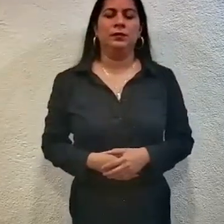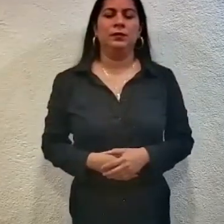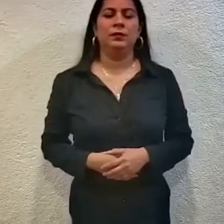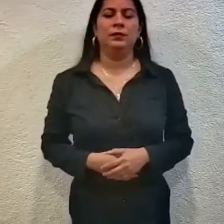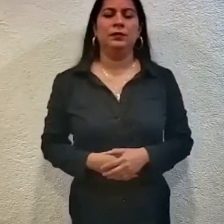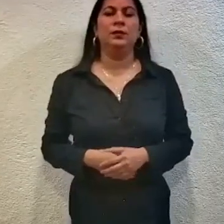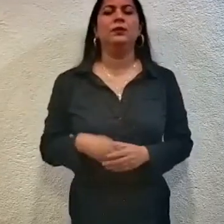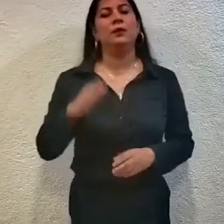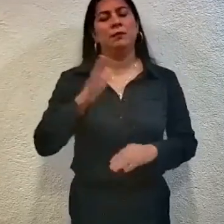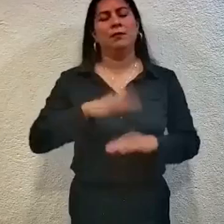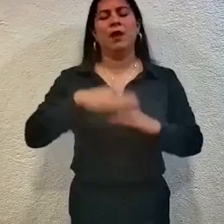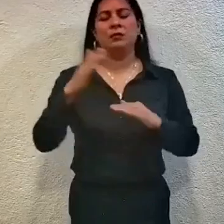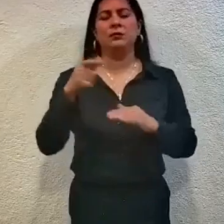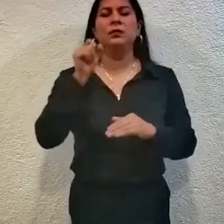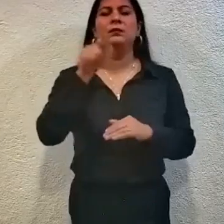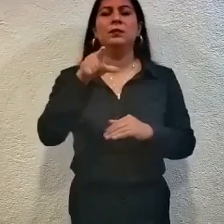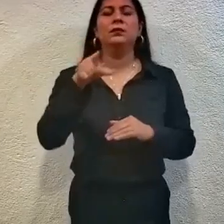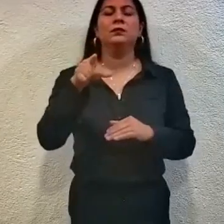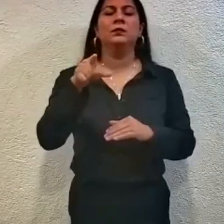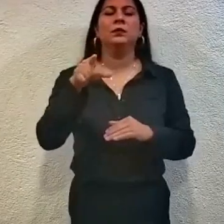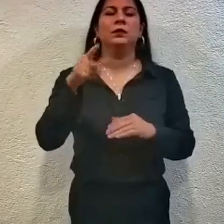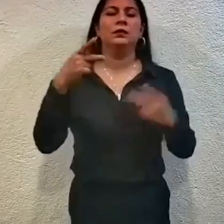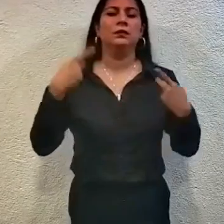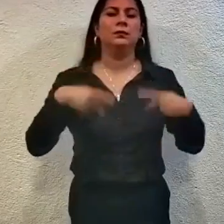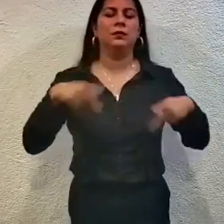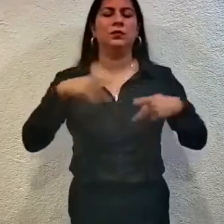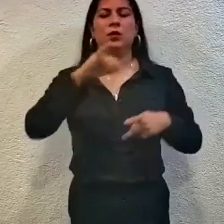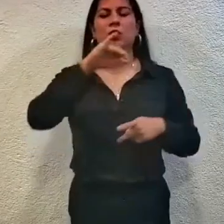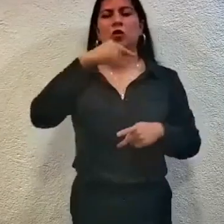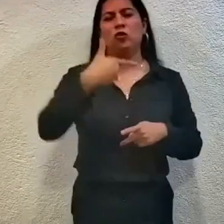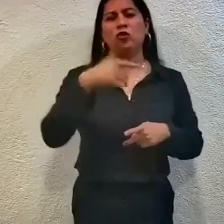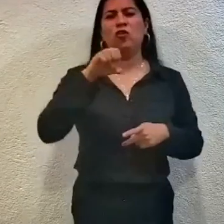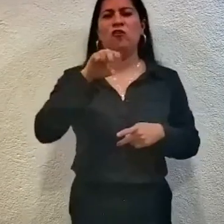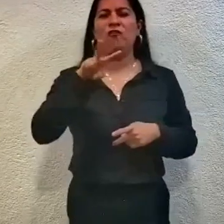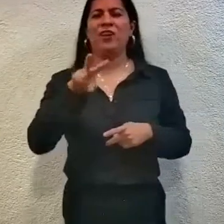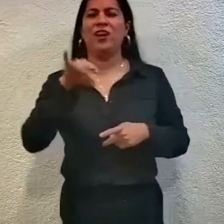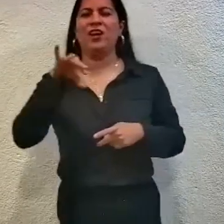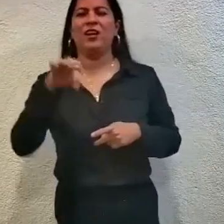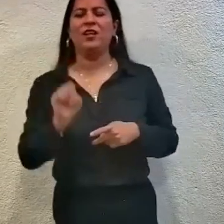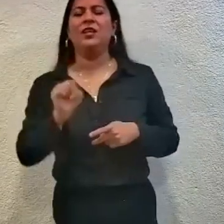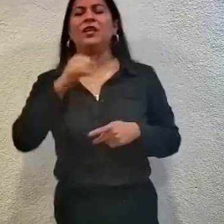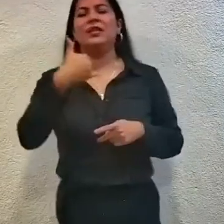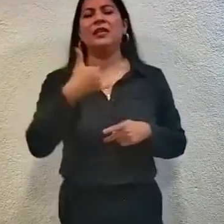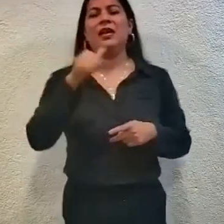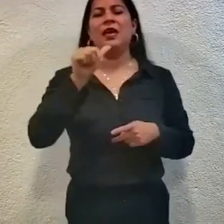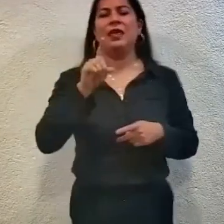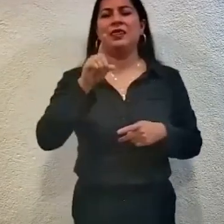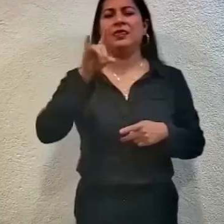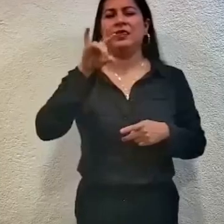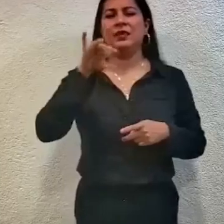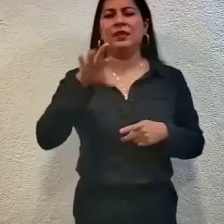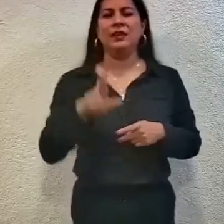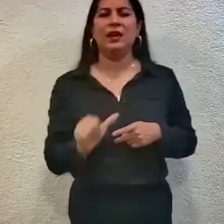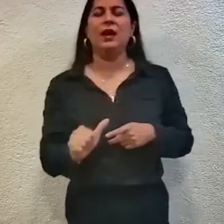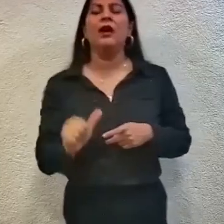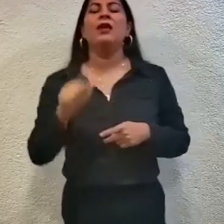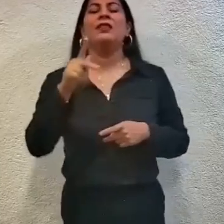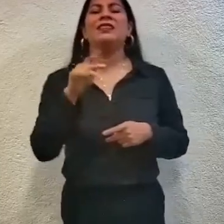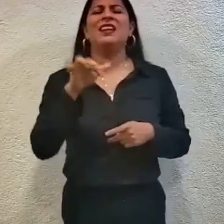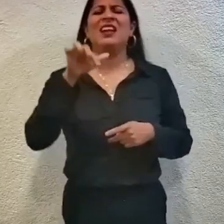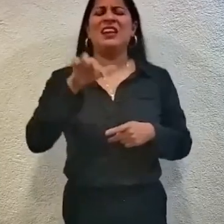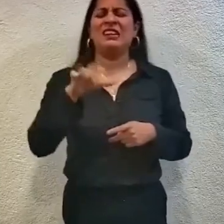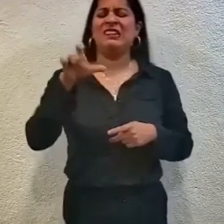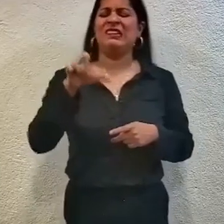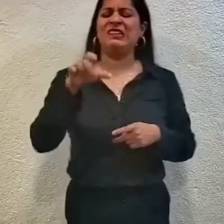TEE/GEC/213/2024 acumulados. La parte actora es Giovanni García Carmona, Yadira Elizabeth Delgado Carmona, Tranquilino